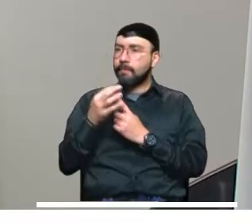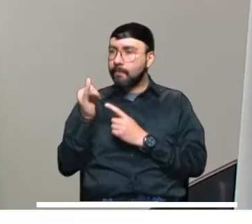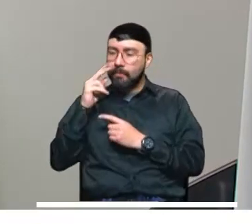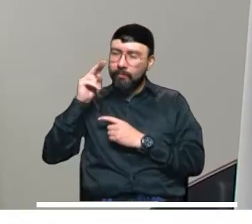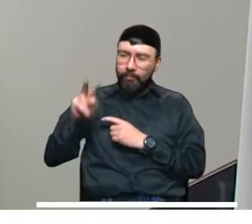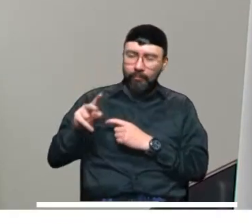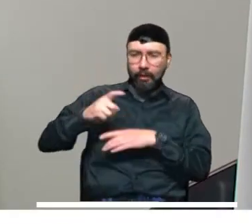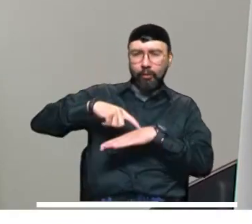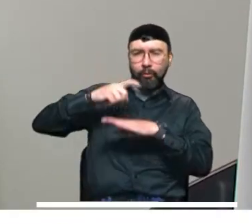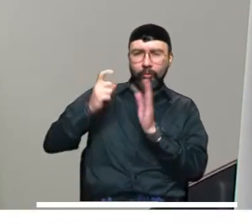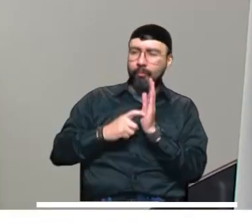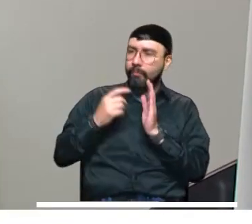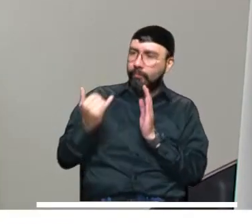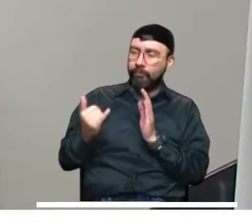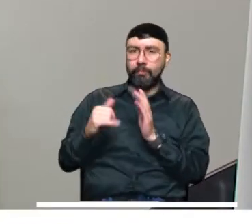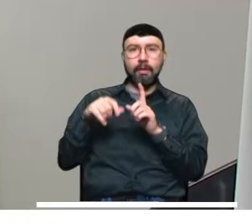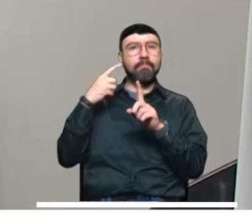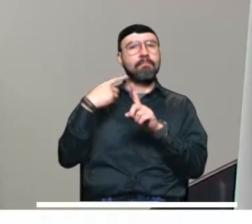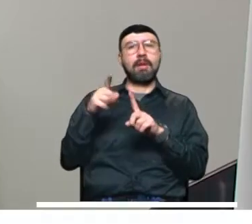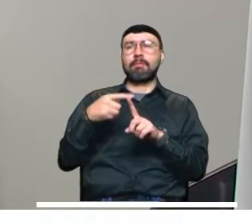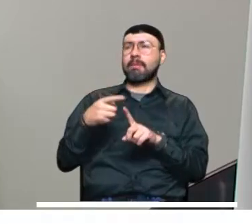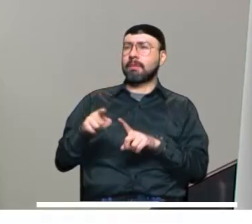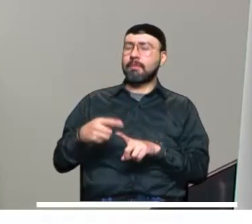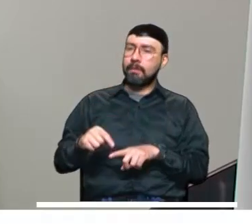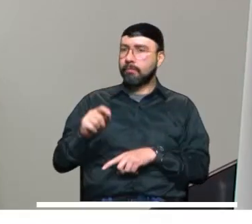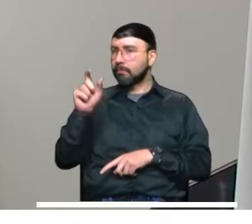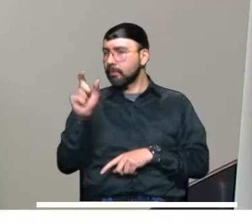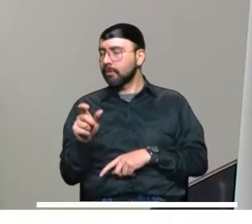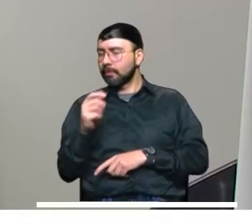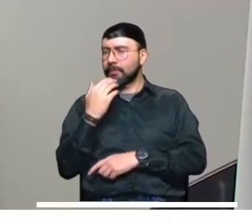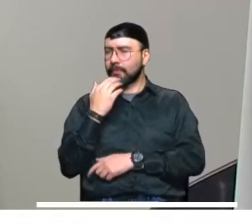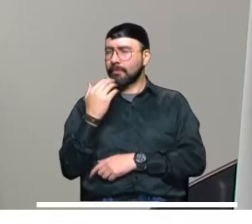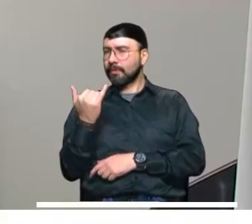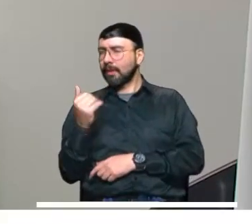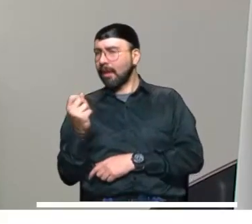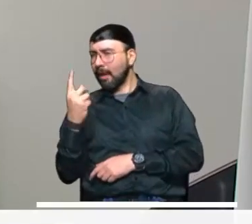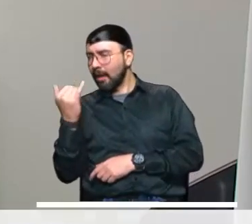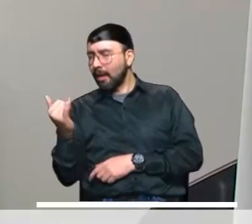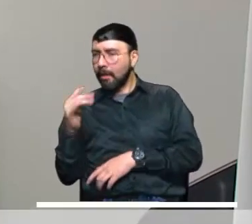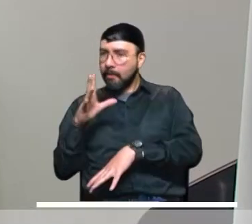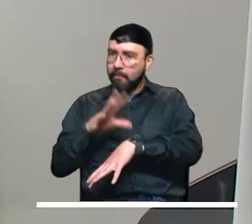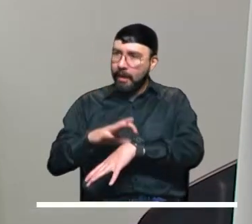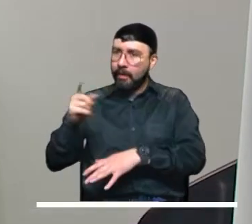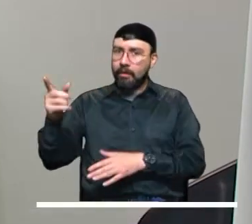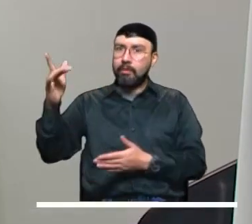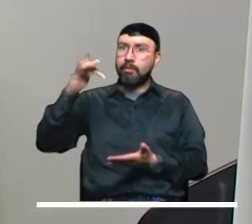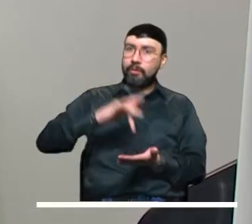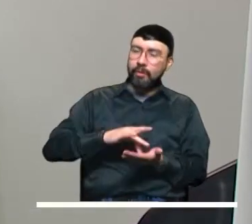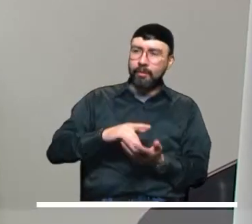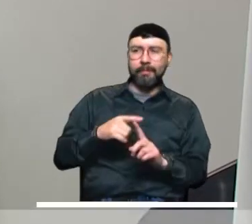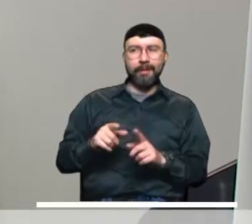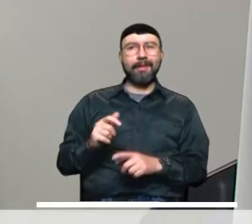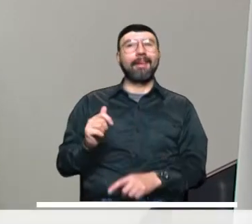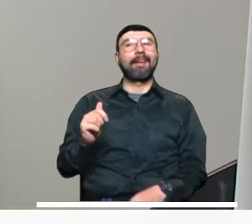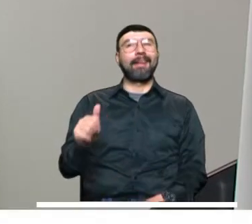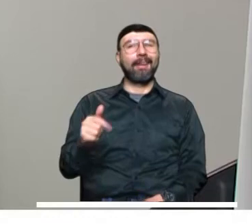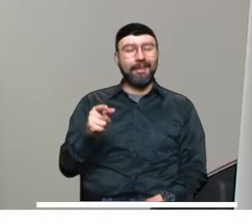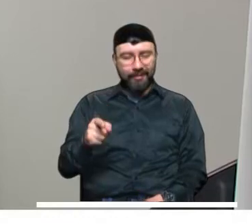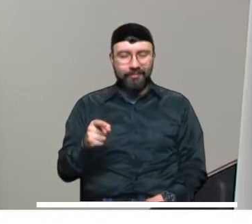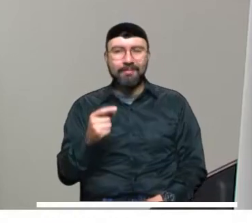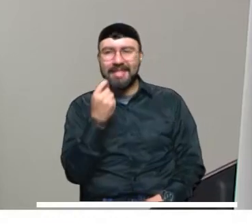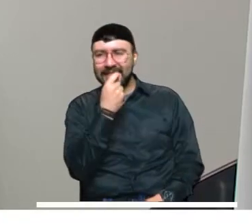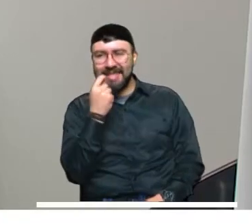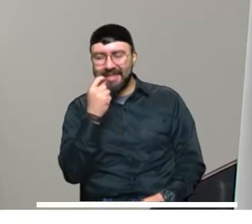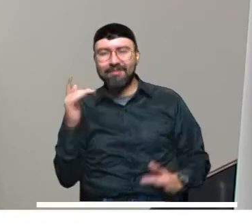completamente. Hemos tenido diversos casos en los que el paciente llega por algo médico y resulta ser algo odontológico. He